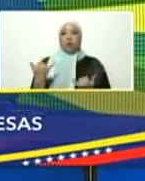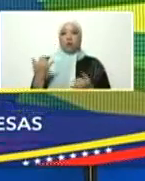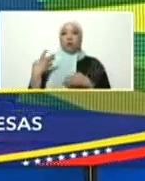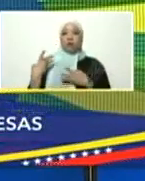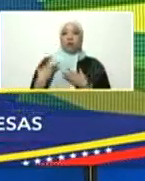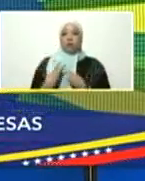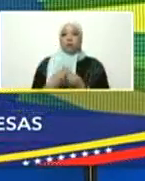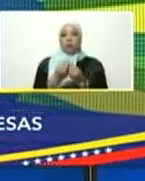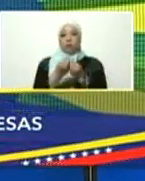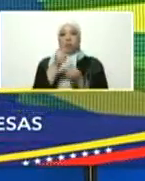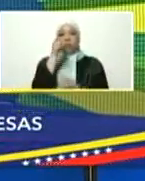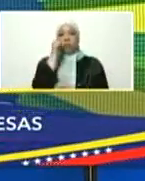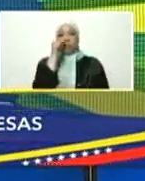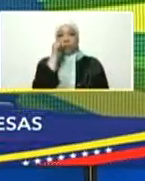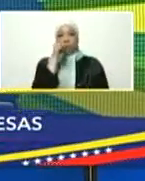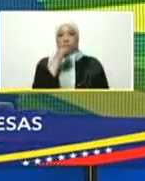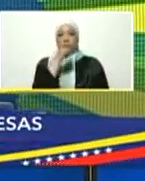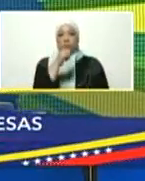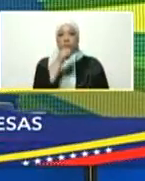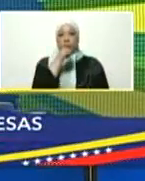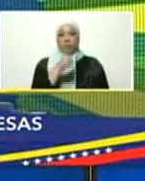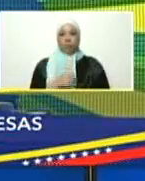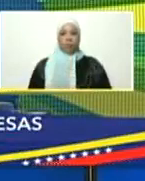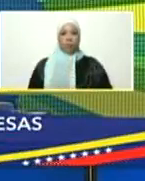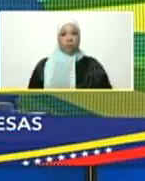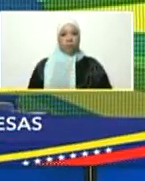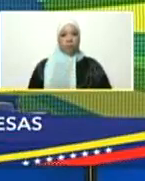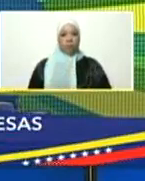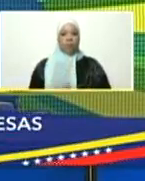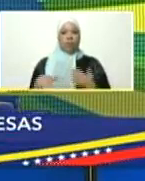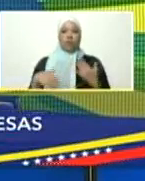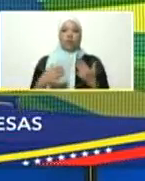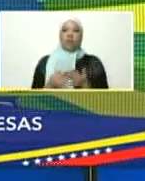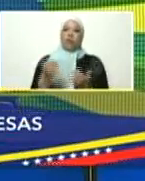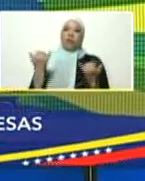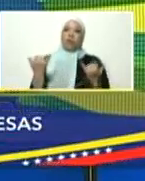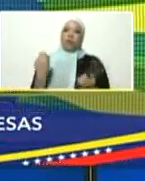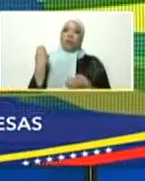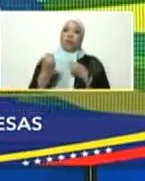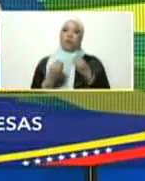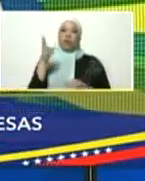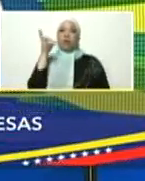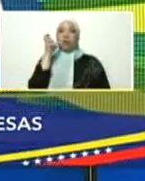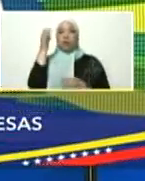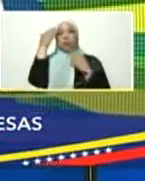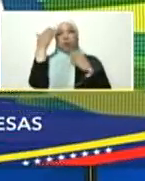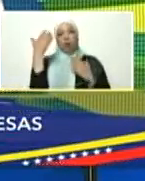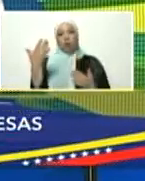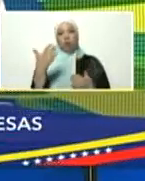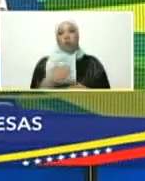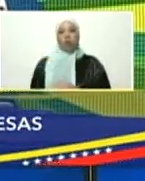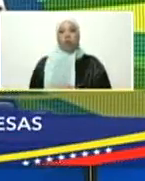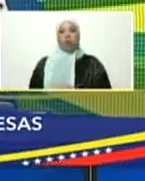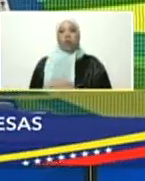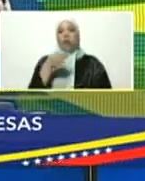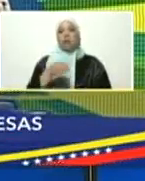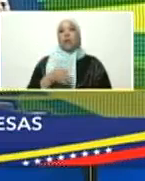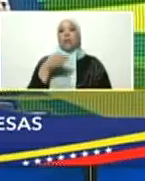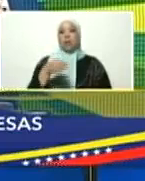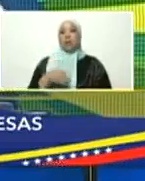compañera Maite Mola, que viene desde Bilbao. Quisiera escuchar su saludo. Siempre